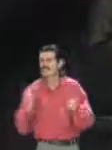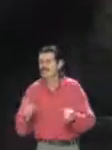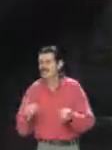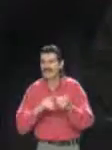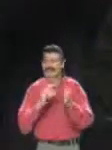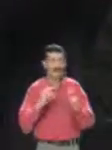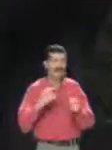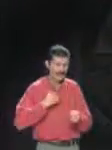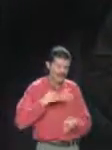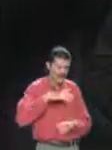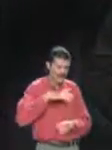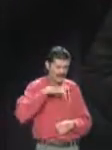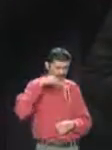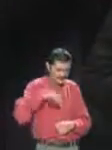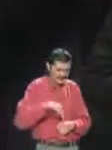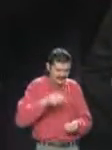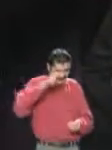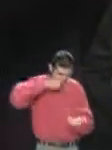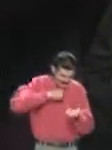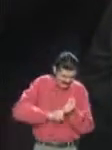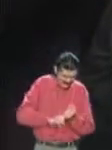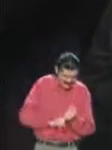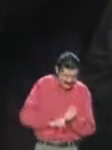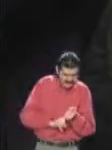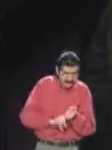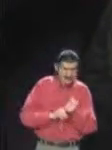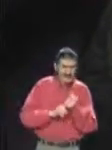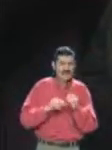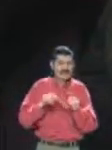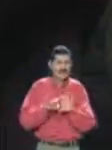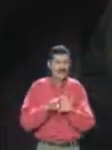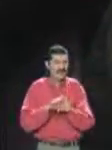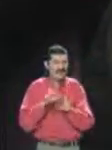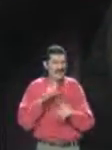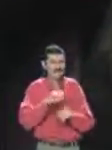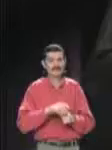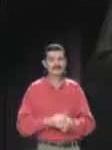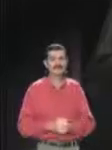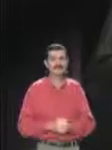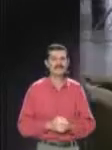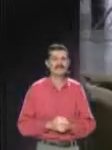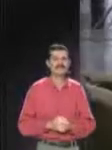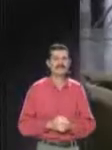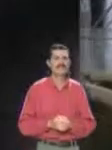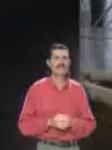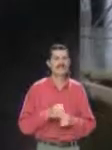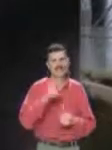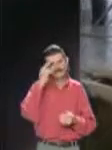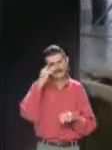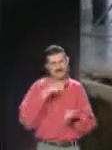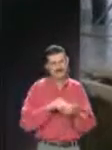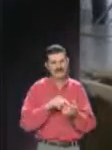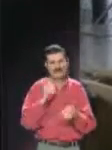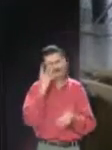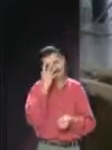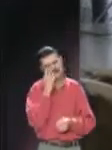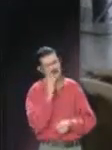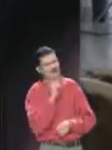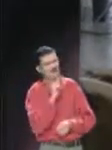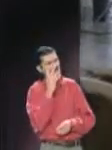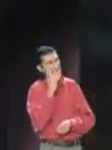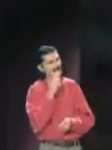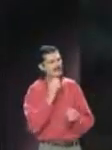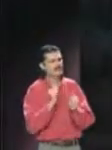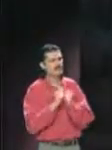¡Elfo! ¿Dónde estás? Estoy aquí, adentro, en el perol. Pero es que ella se veía